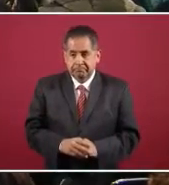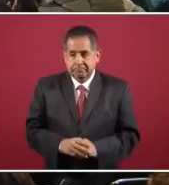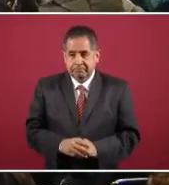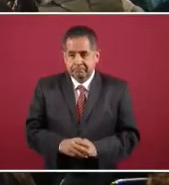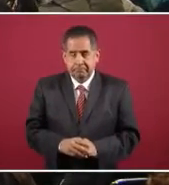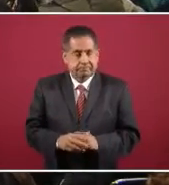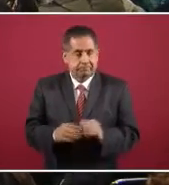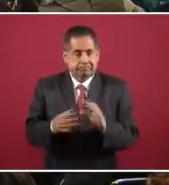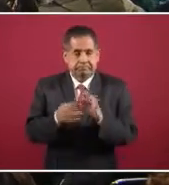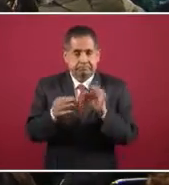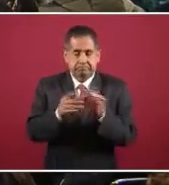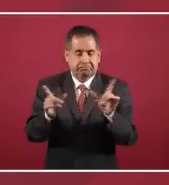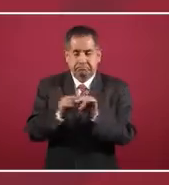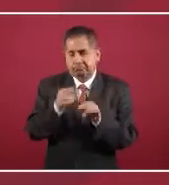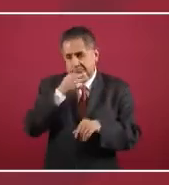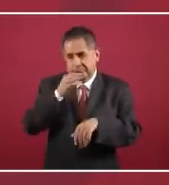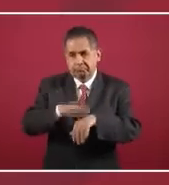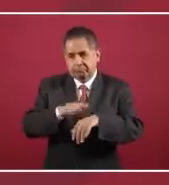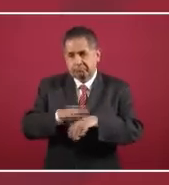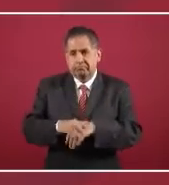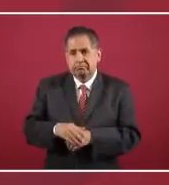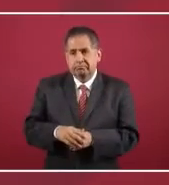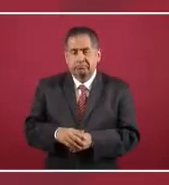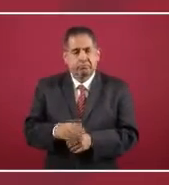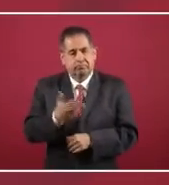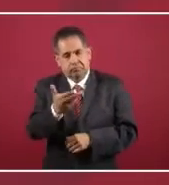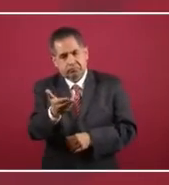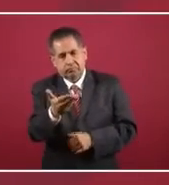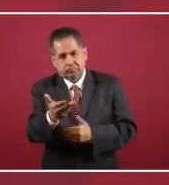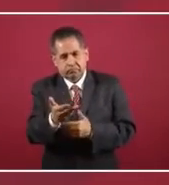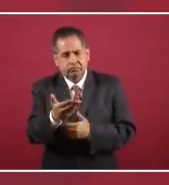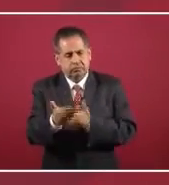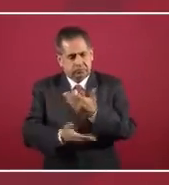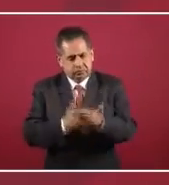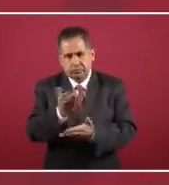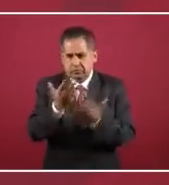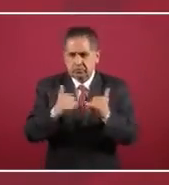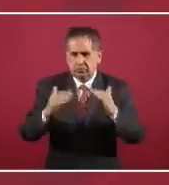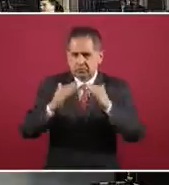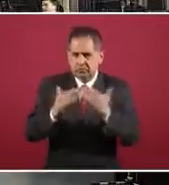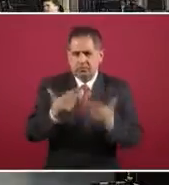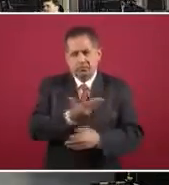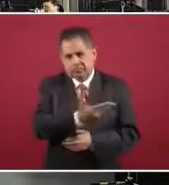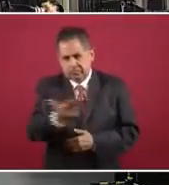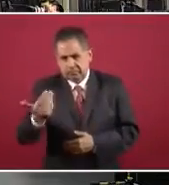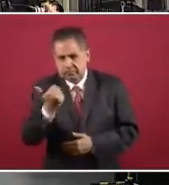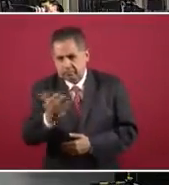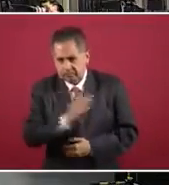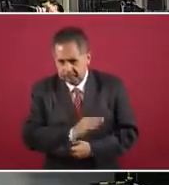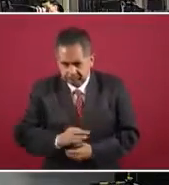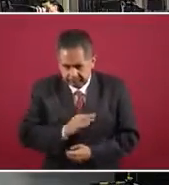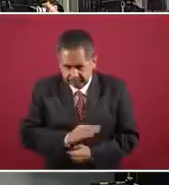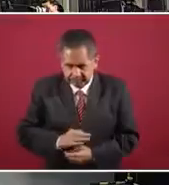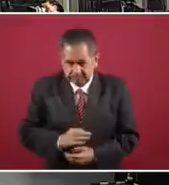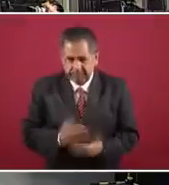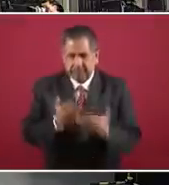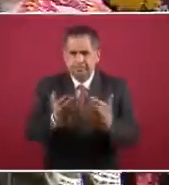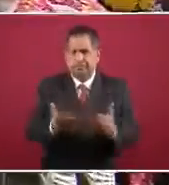no me queda más que decirles que esta es la casa de ustedes y que muchas gracias y felicidades.